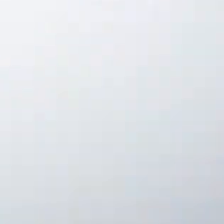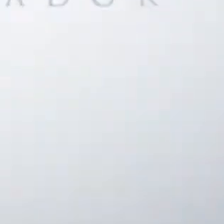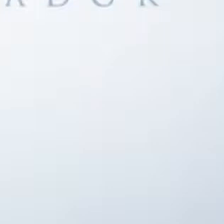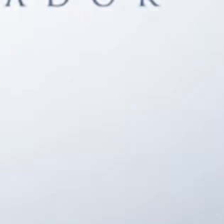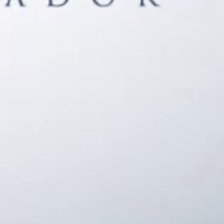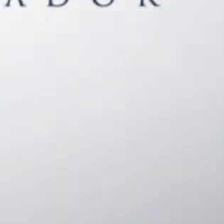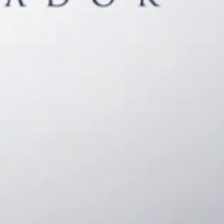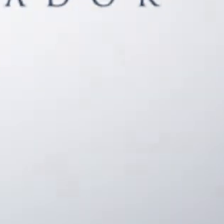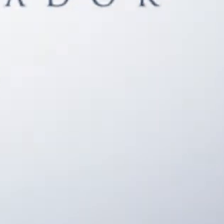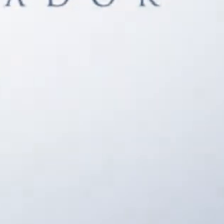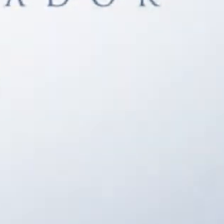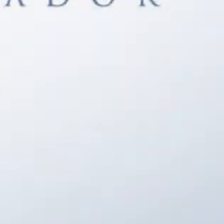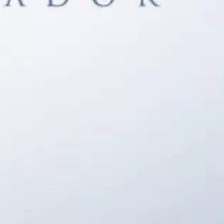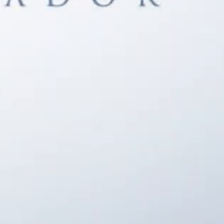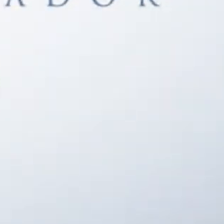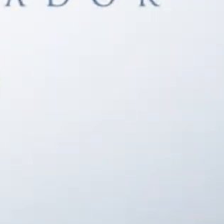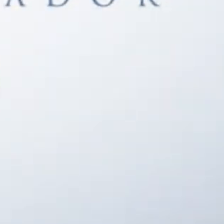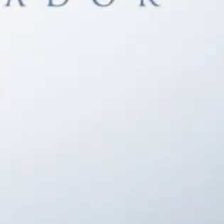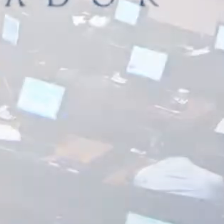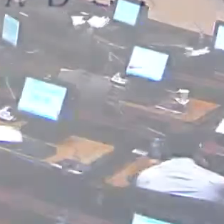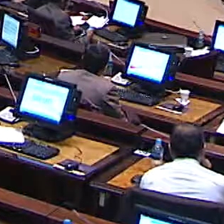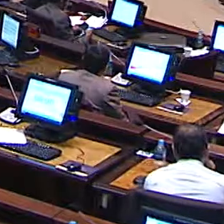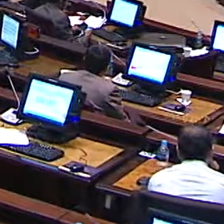Bienvenidos a la Casa de Todos.